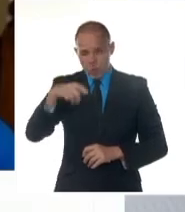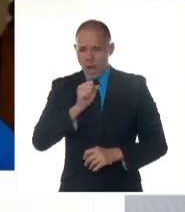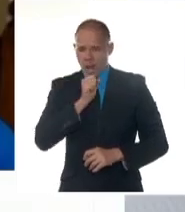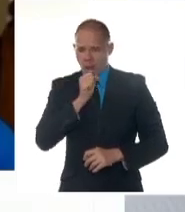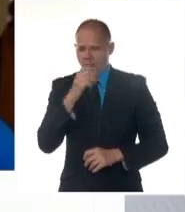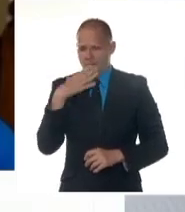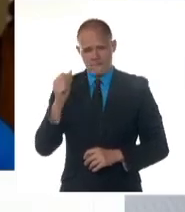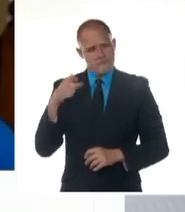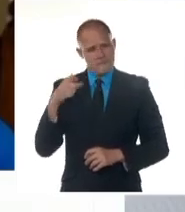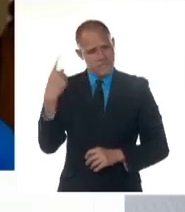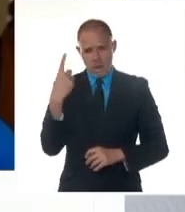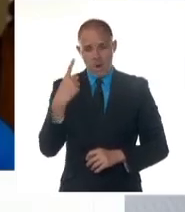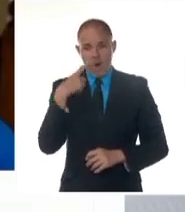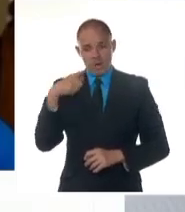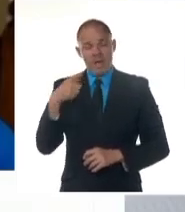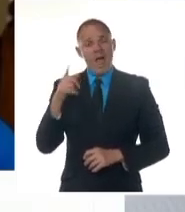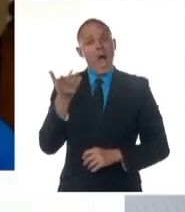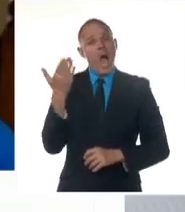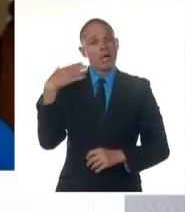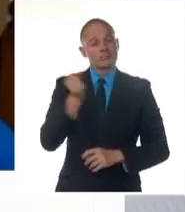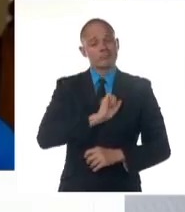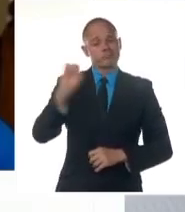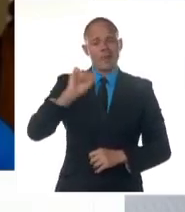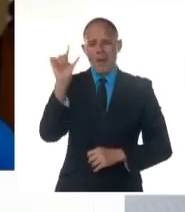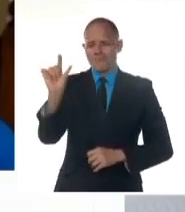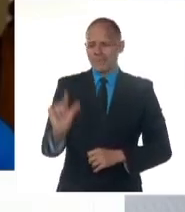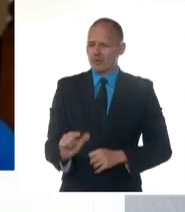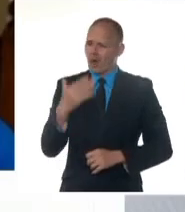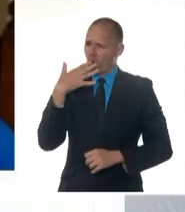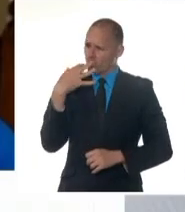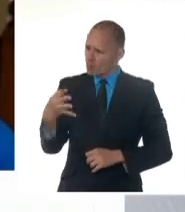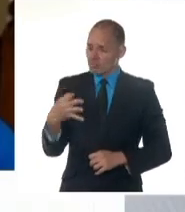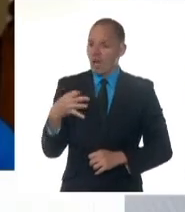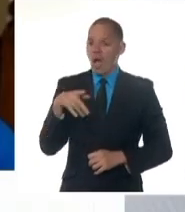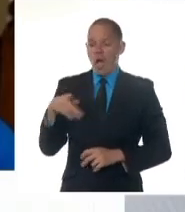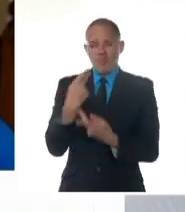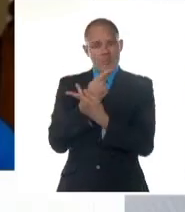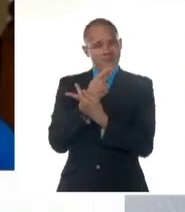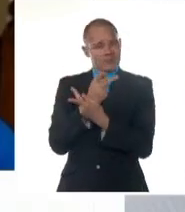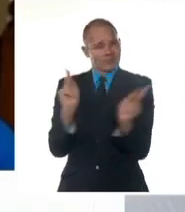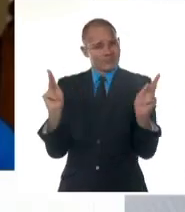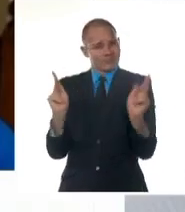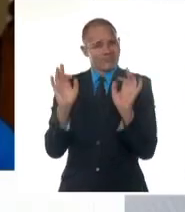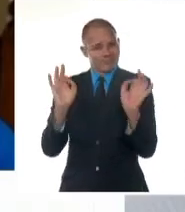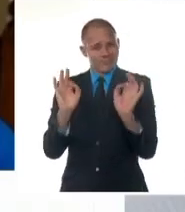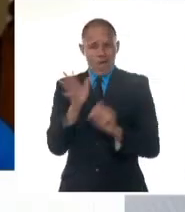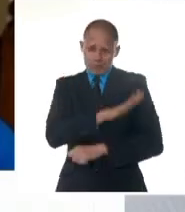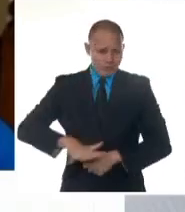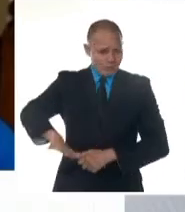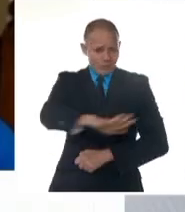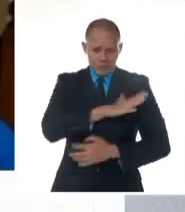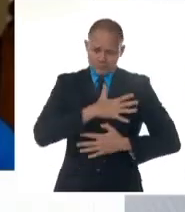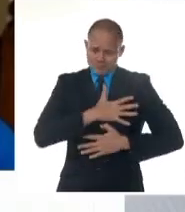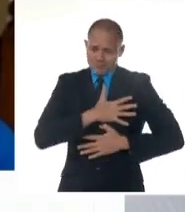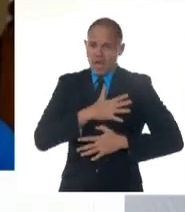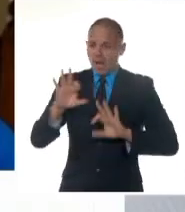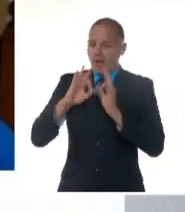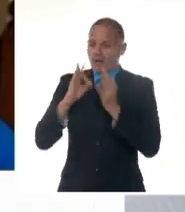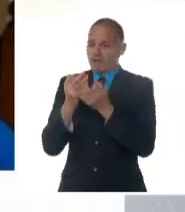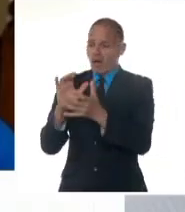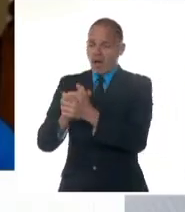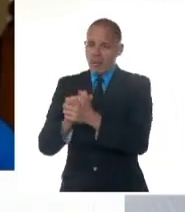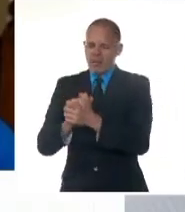Premio Nacional de Radio, fue una gran persona, profesional, muy respetado y querido por la afición. Llega a sus familiares y